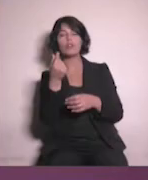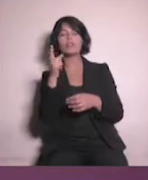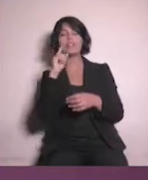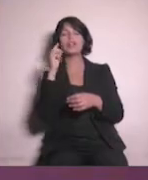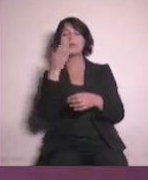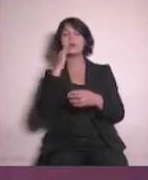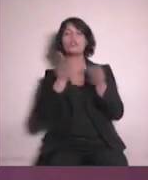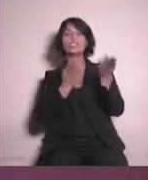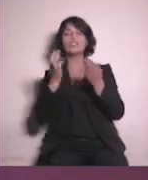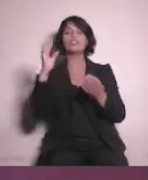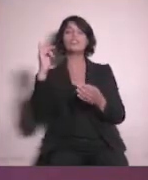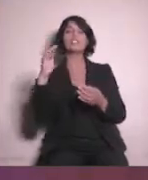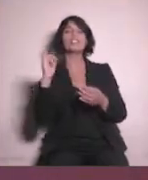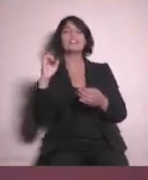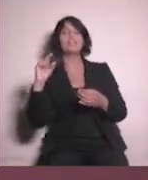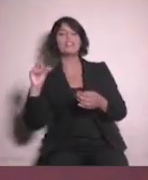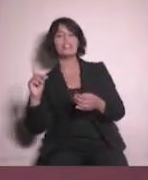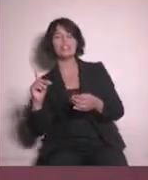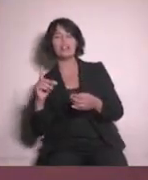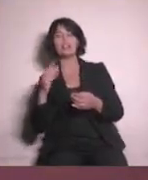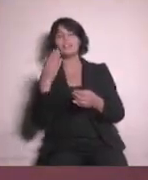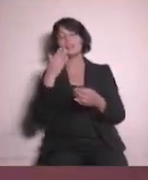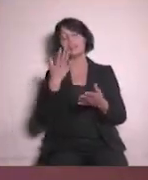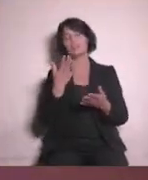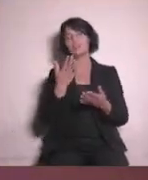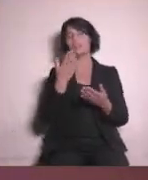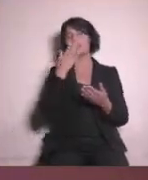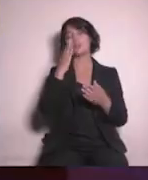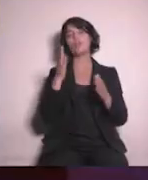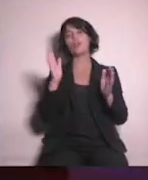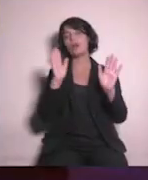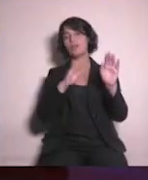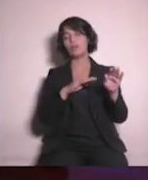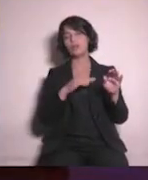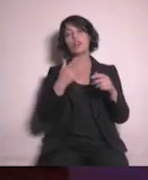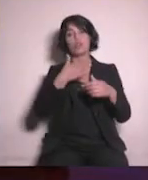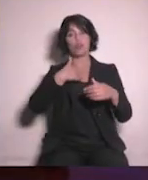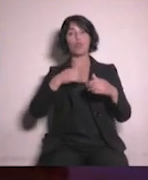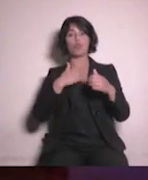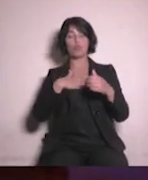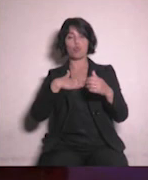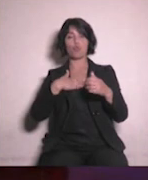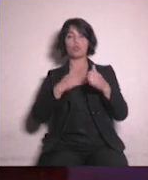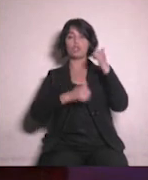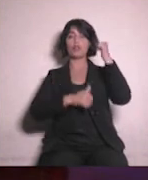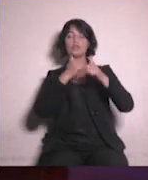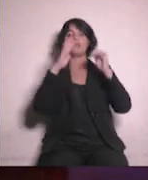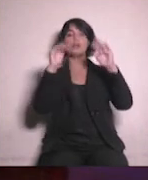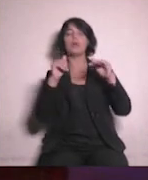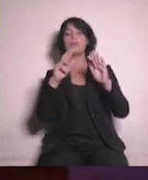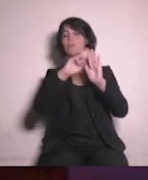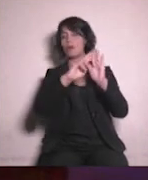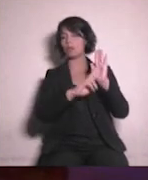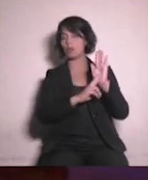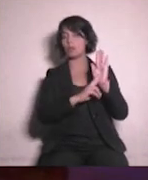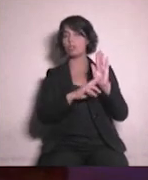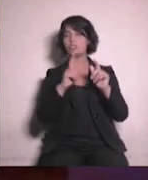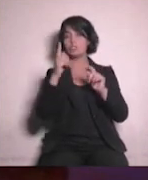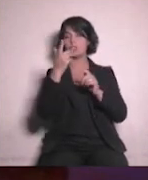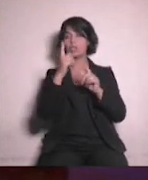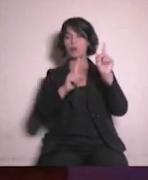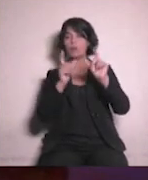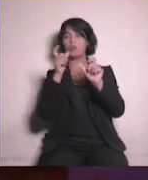un buen servicio, de tener un buen respaldo. ¿Nos gusta competir? Sí, en las mismas reglas. El que quiera